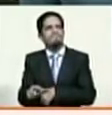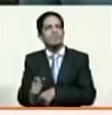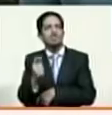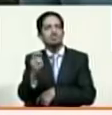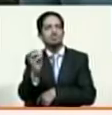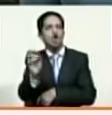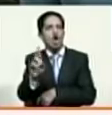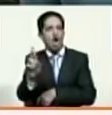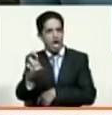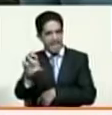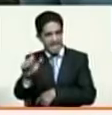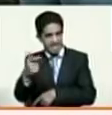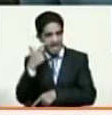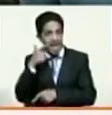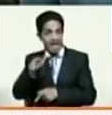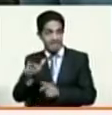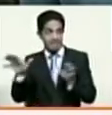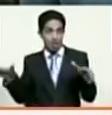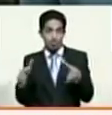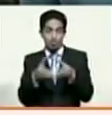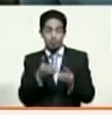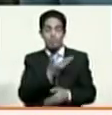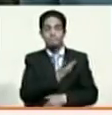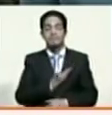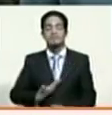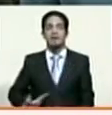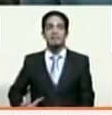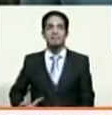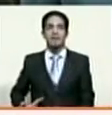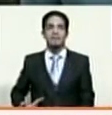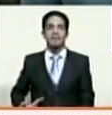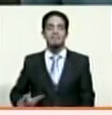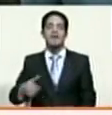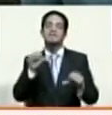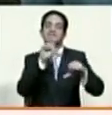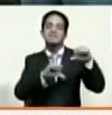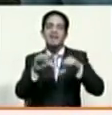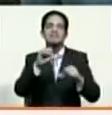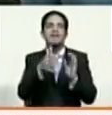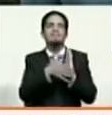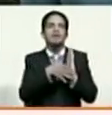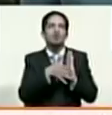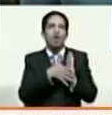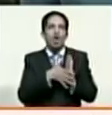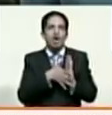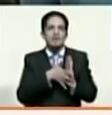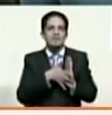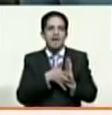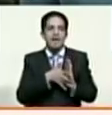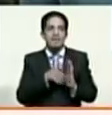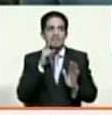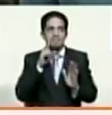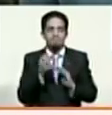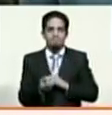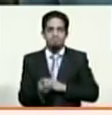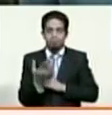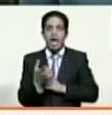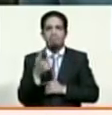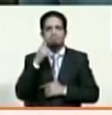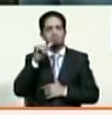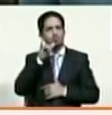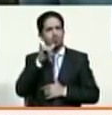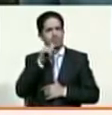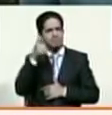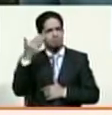Torres. Este Consejo Presidencial de Ciencia, Tecnología e Innovación es una extraordinaria noticia para